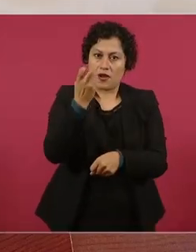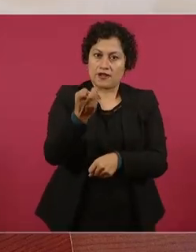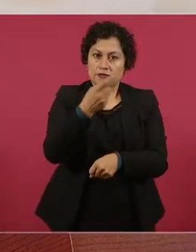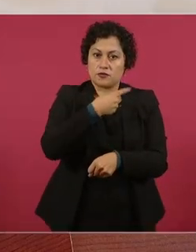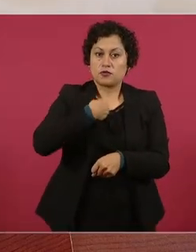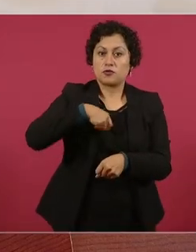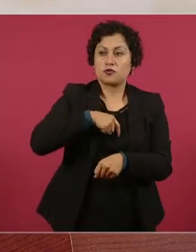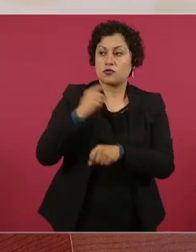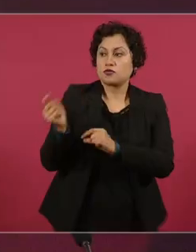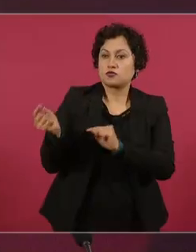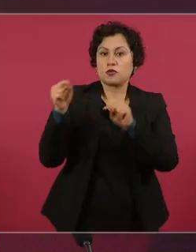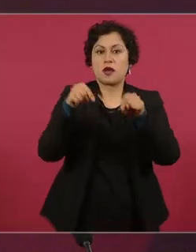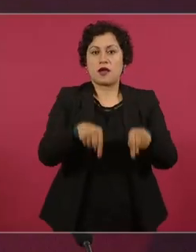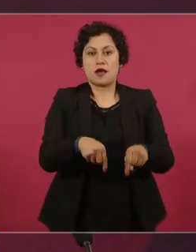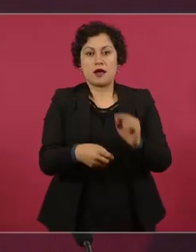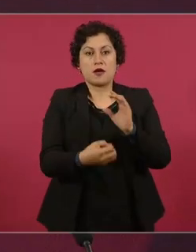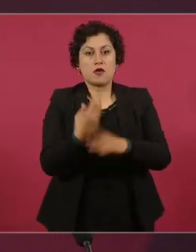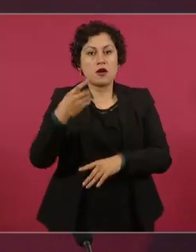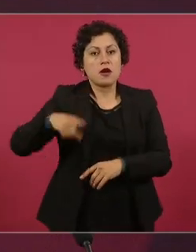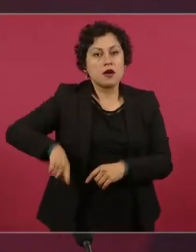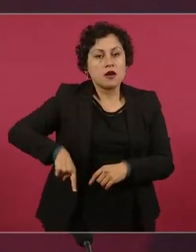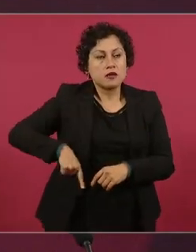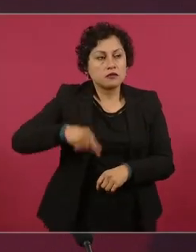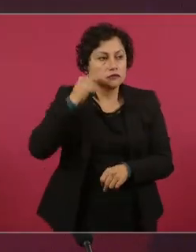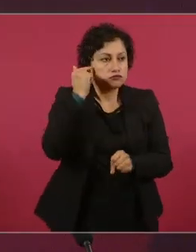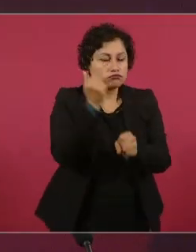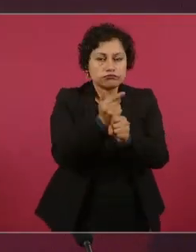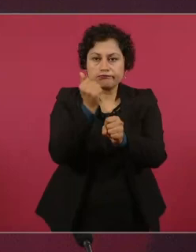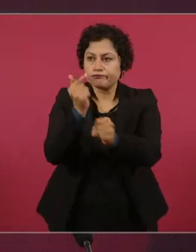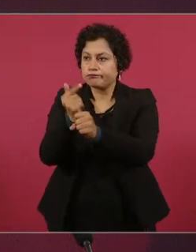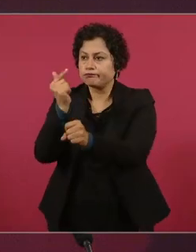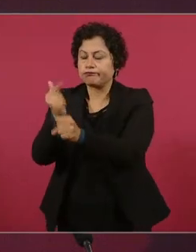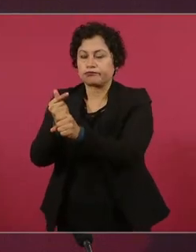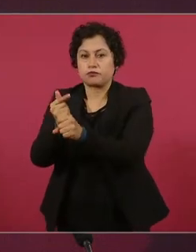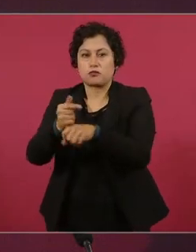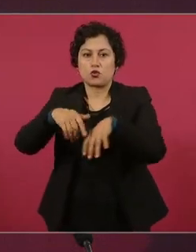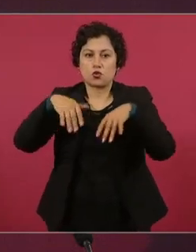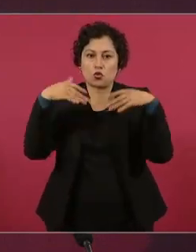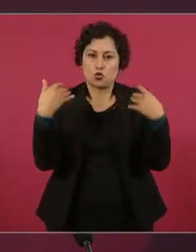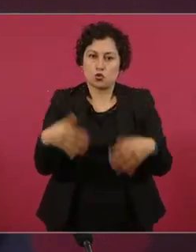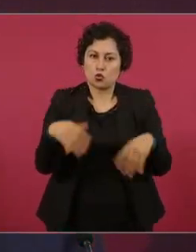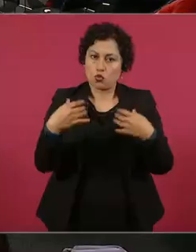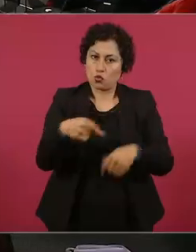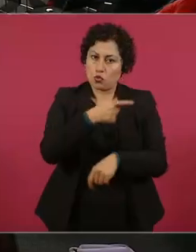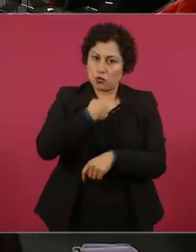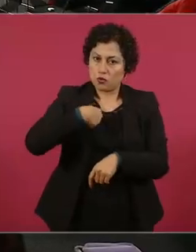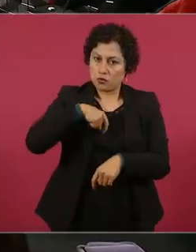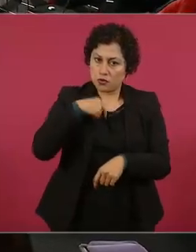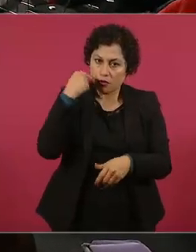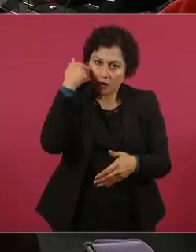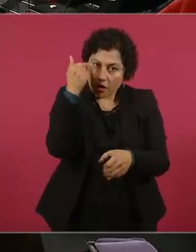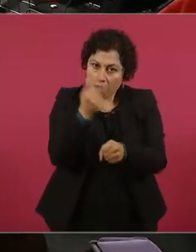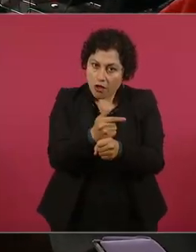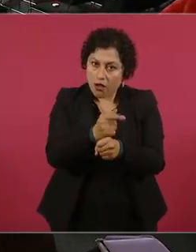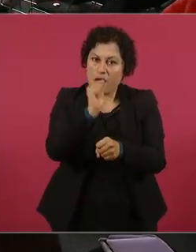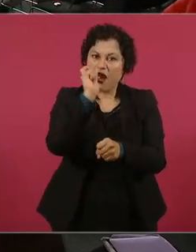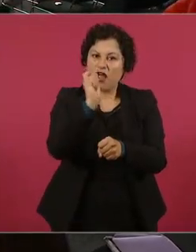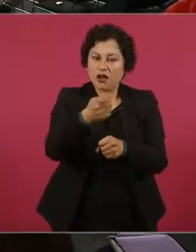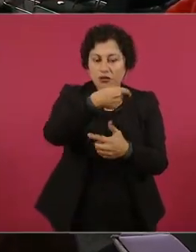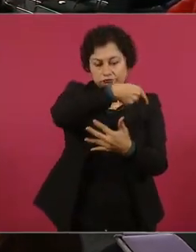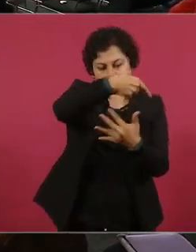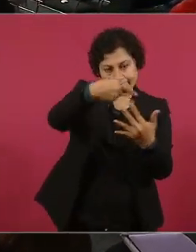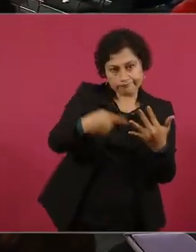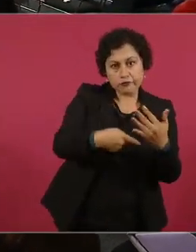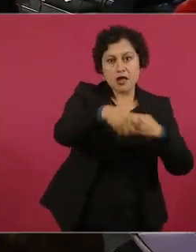de cómo 10 empresas tenían el